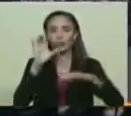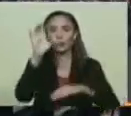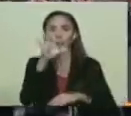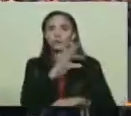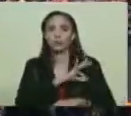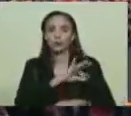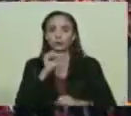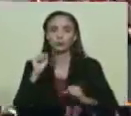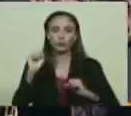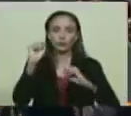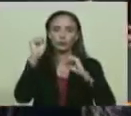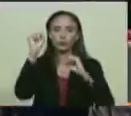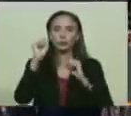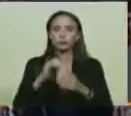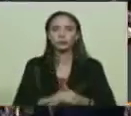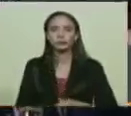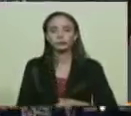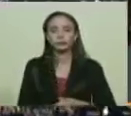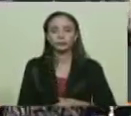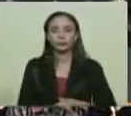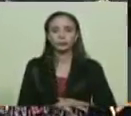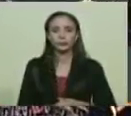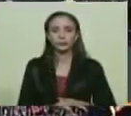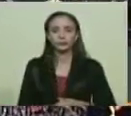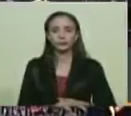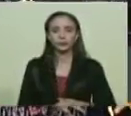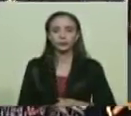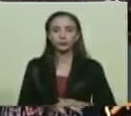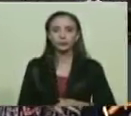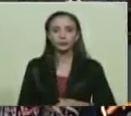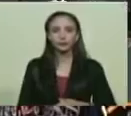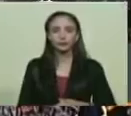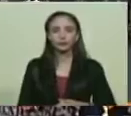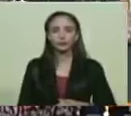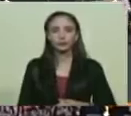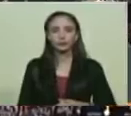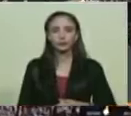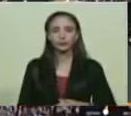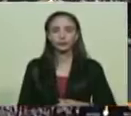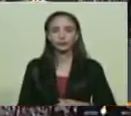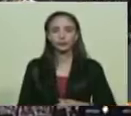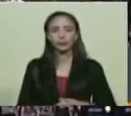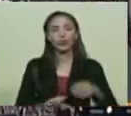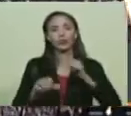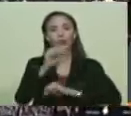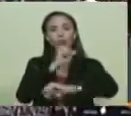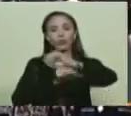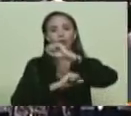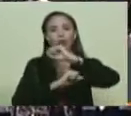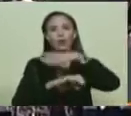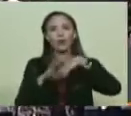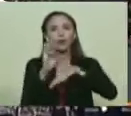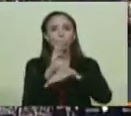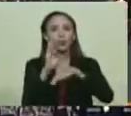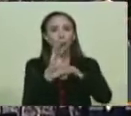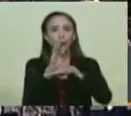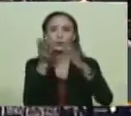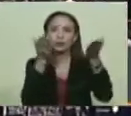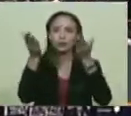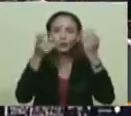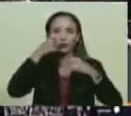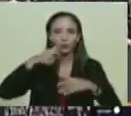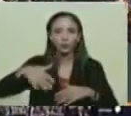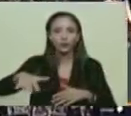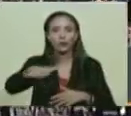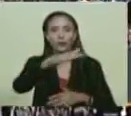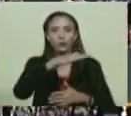socialista. Viviremos y venceremos. El sol de Venezuela nace en el Esequibo. Nace en el Esequibo. Defender, proteger y servir a nuestro pueblo. Mi comandante